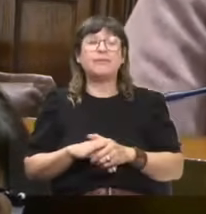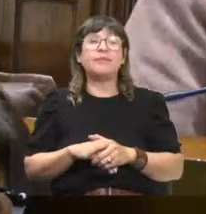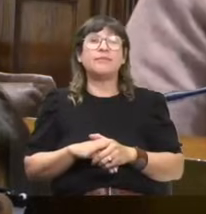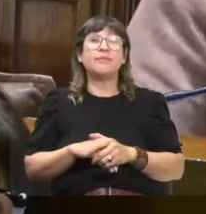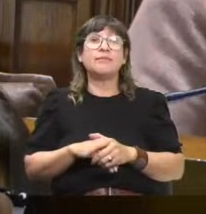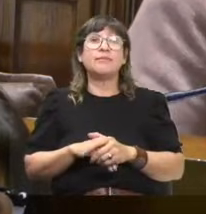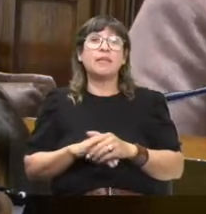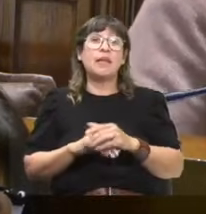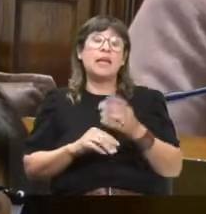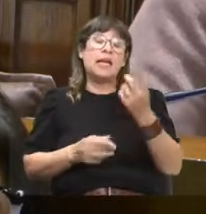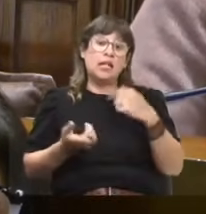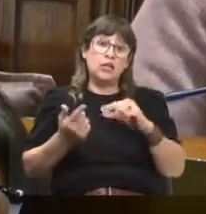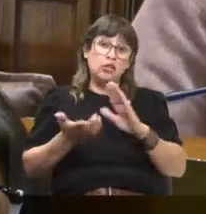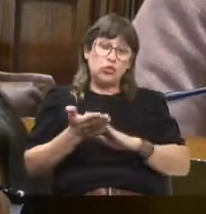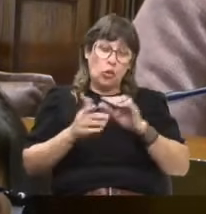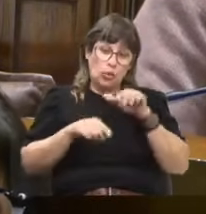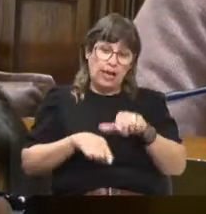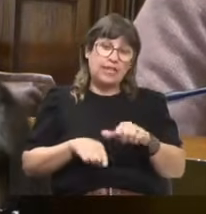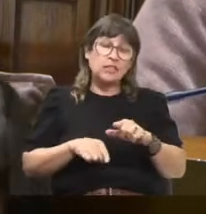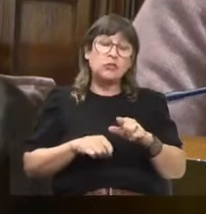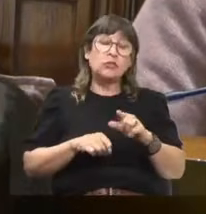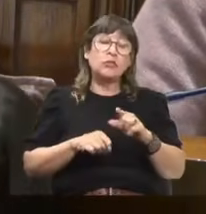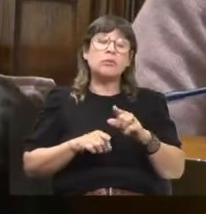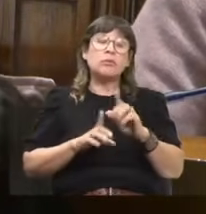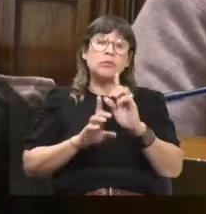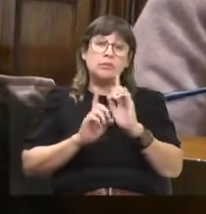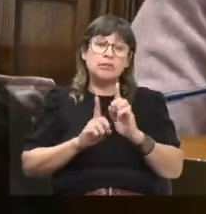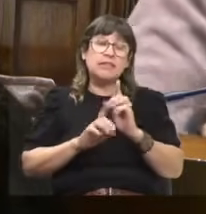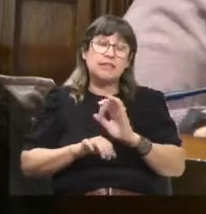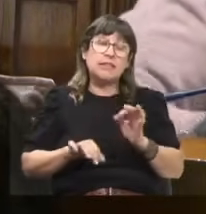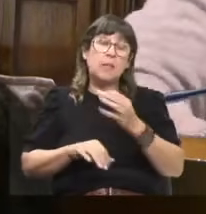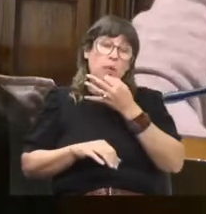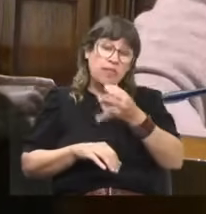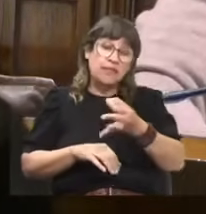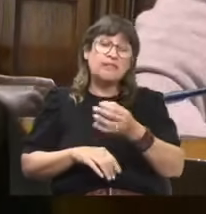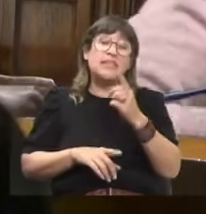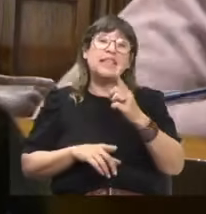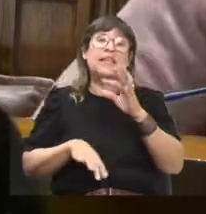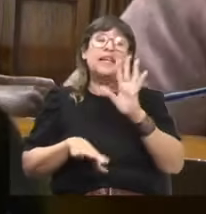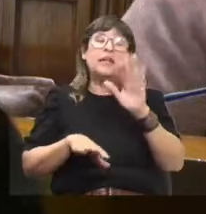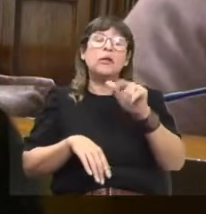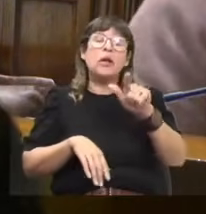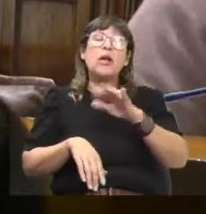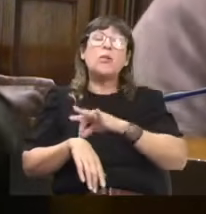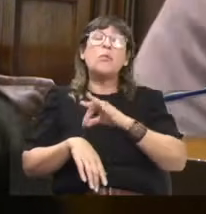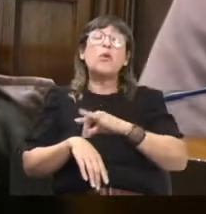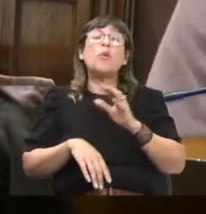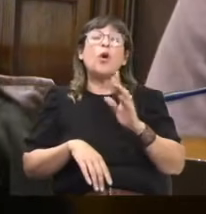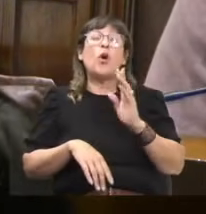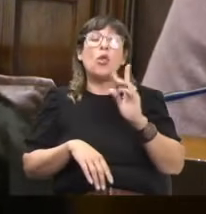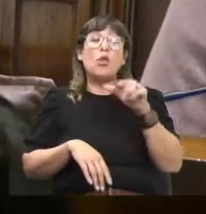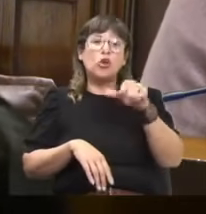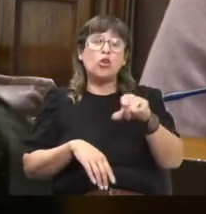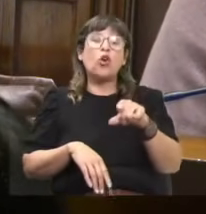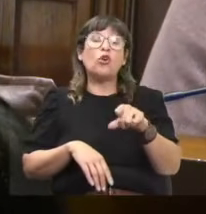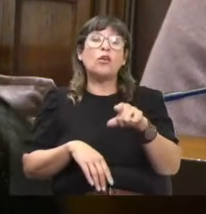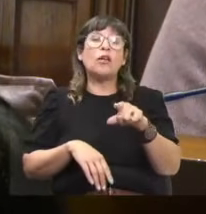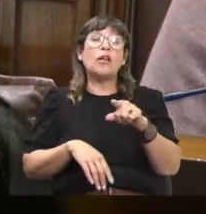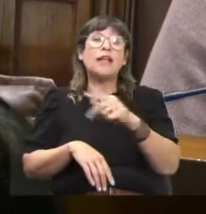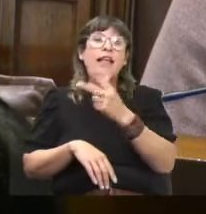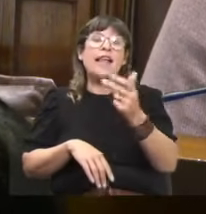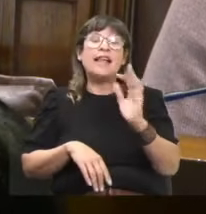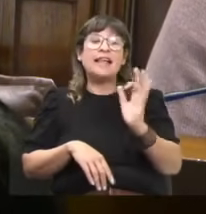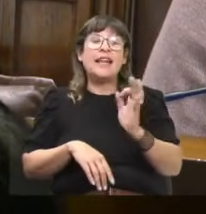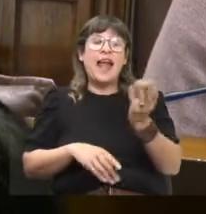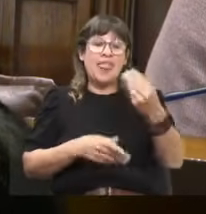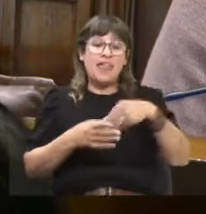Conforme a ello, cabe señalar que el propio doctor Danza, el día 3 de octubre, es decir, dentro de los